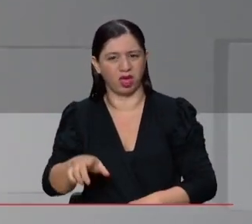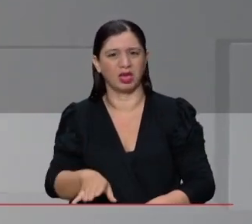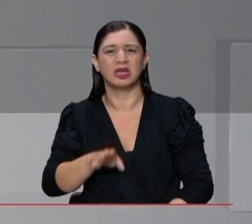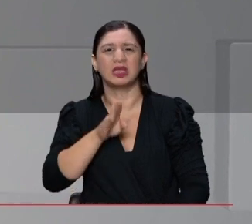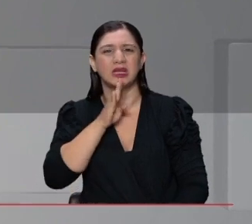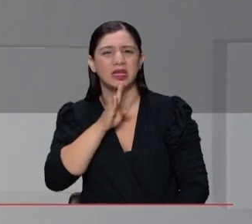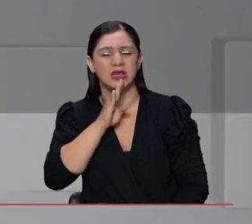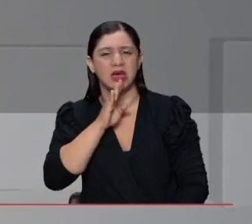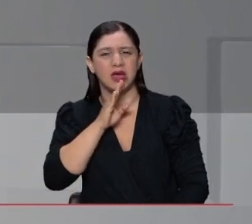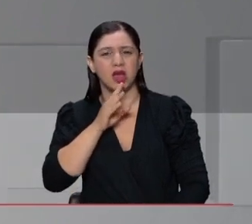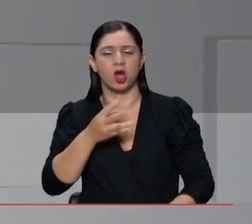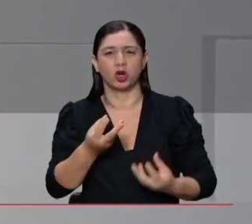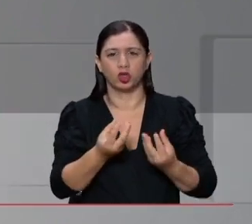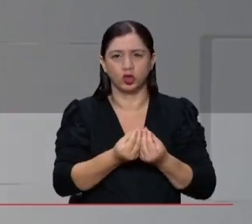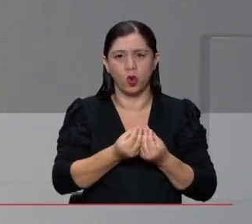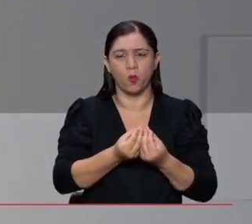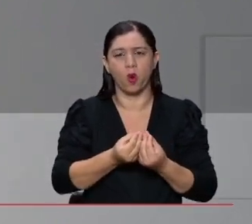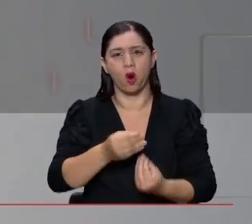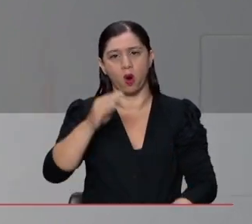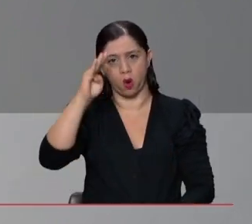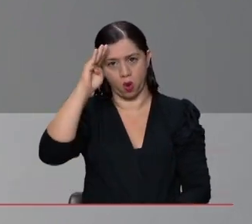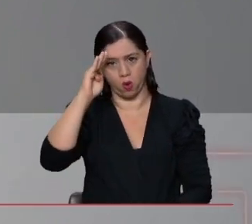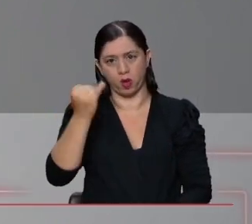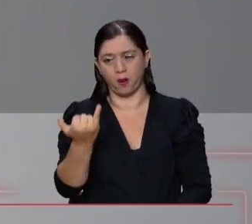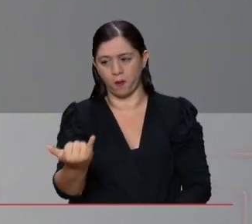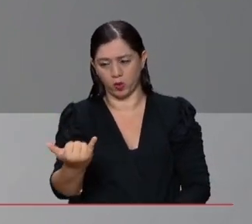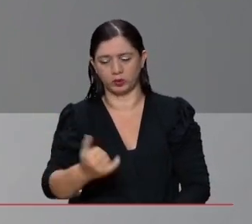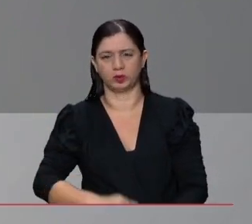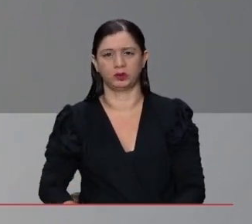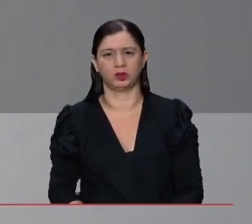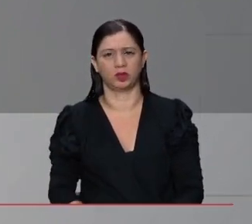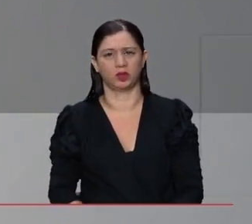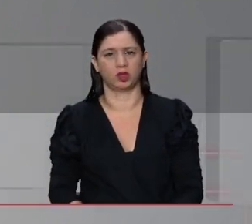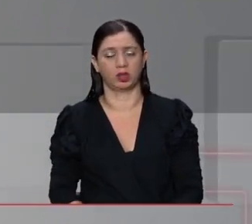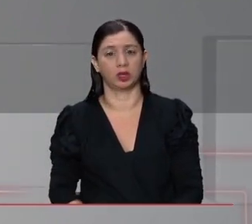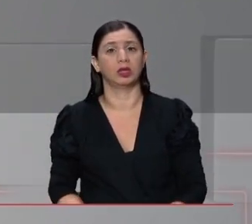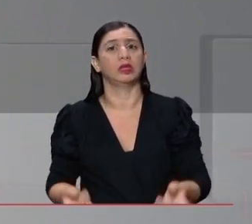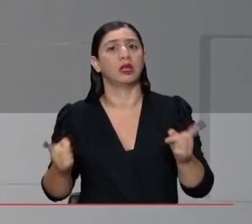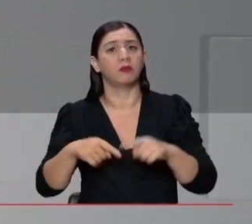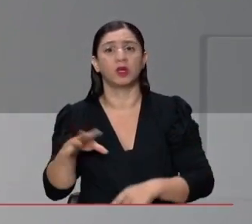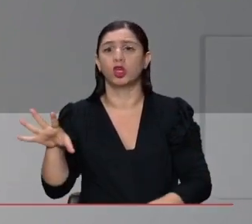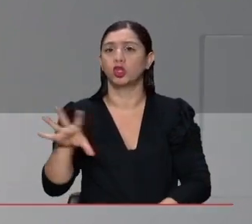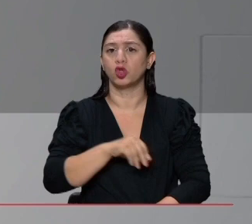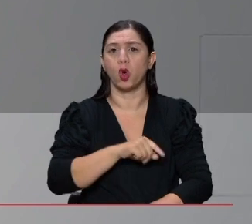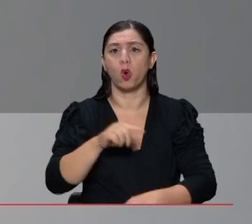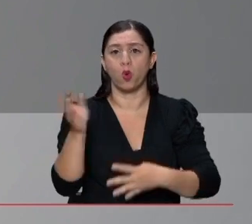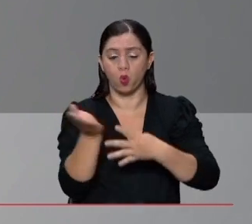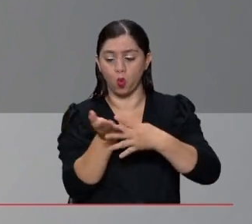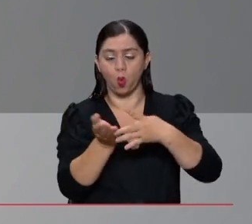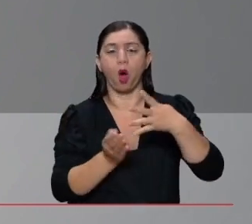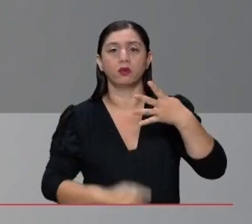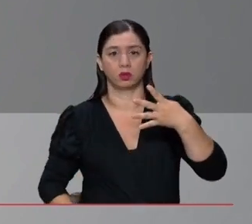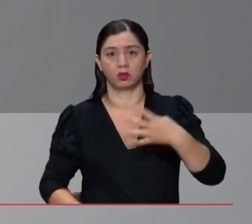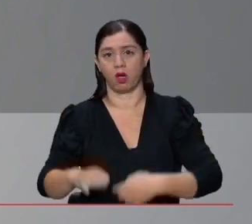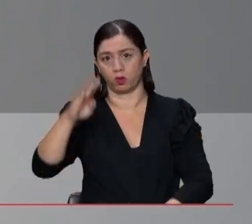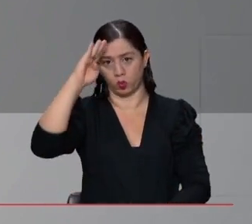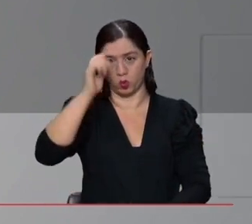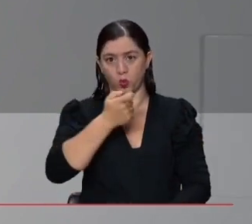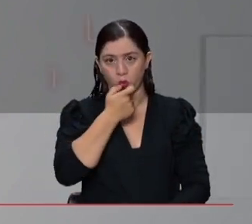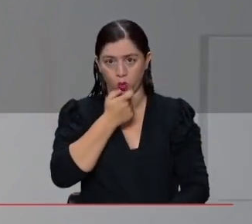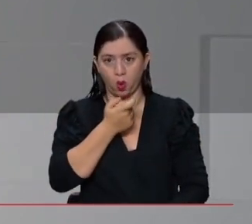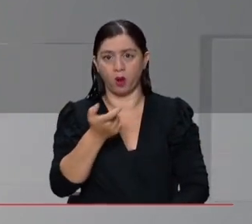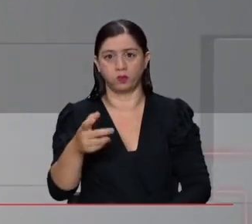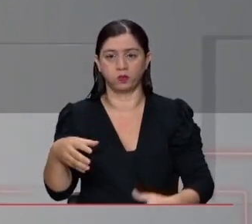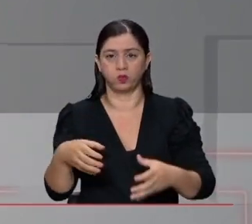solamente al cuerpo de agentes de tránsito de la Policía Nacional? Teniendo en cuenta que todos los cuatro cuerpos de agentes de tránsito en